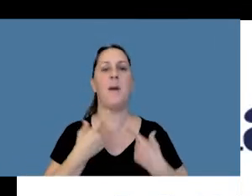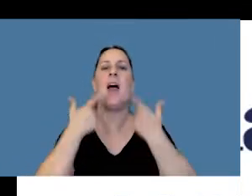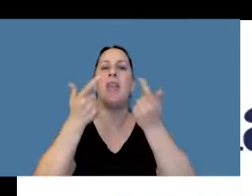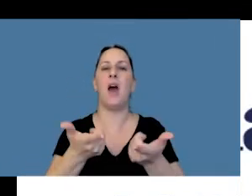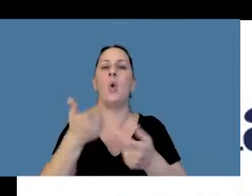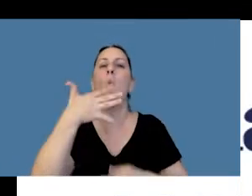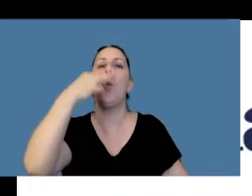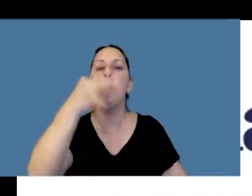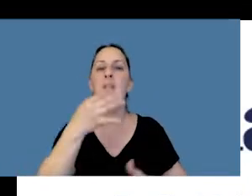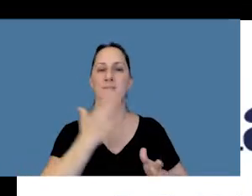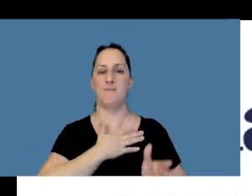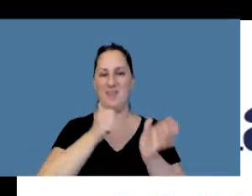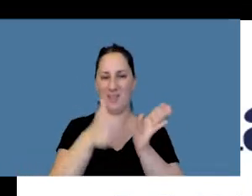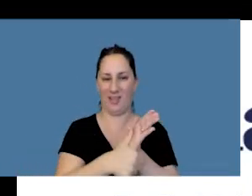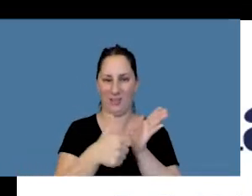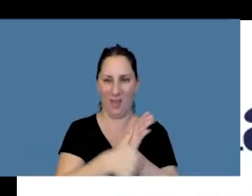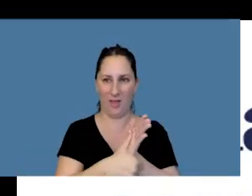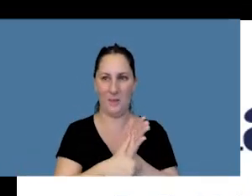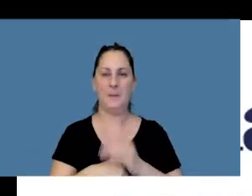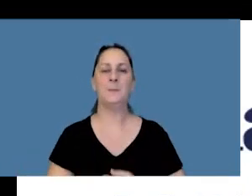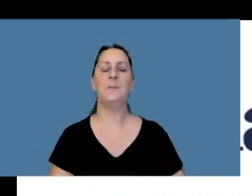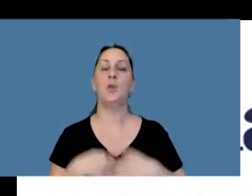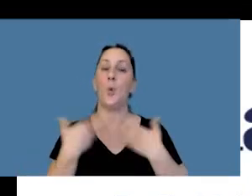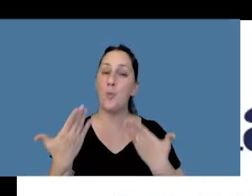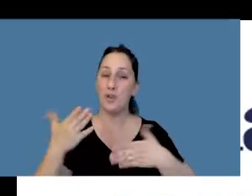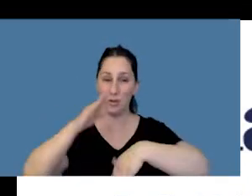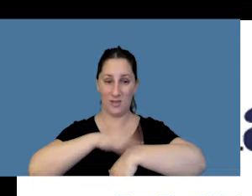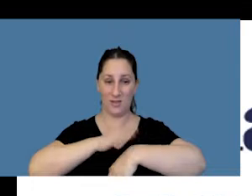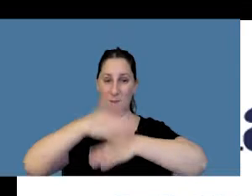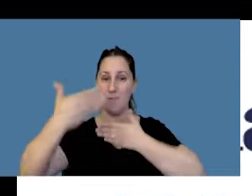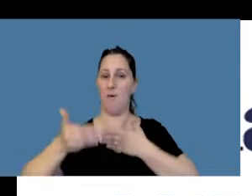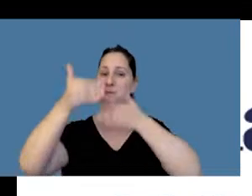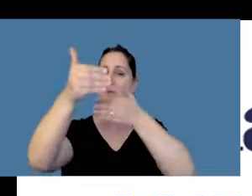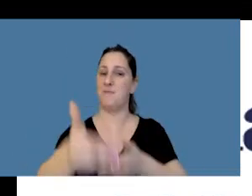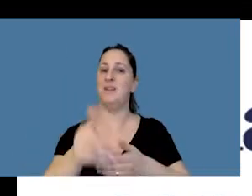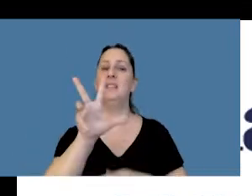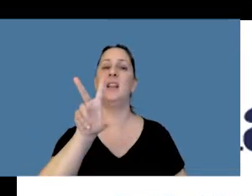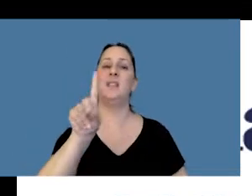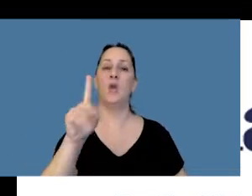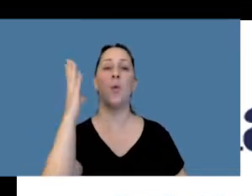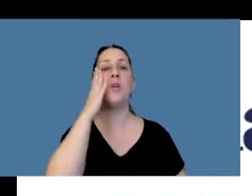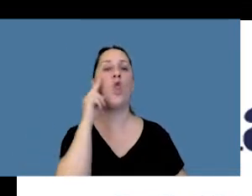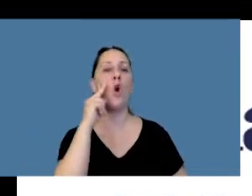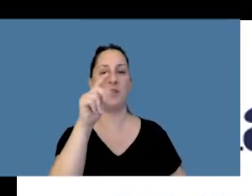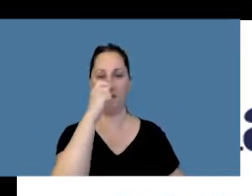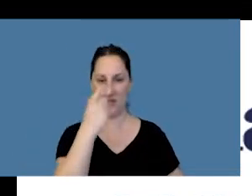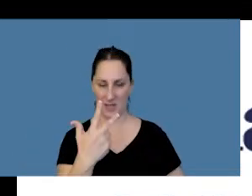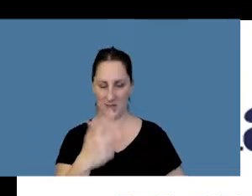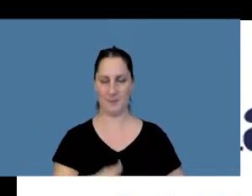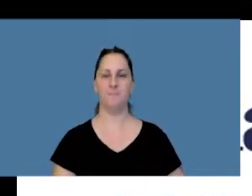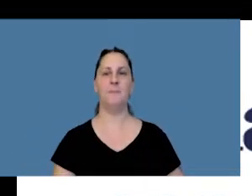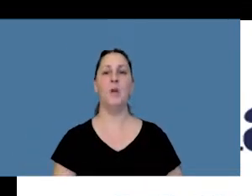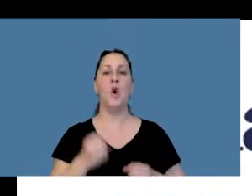de identidad. Por ello, el plazo se ha extendido hasta el 31 de marzo del 2023, porque